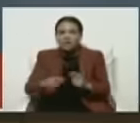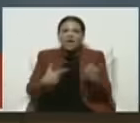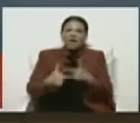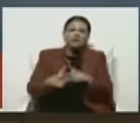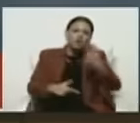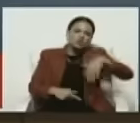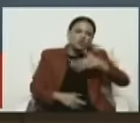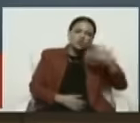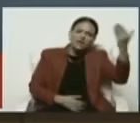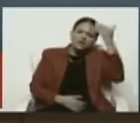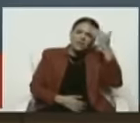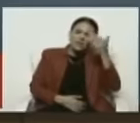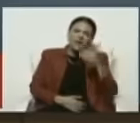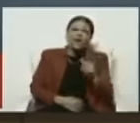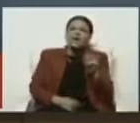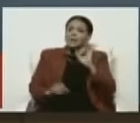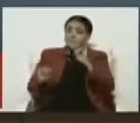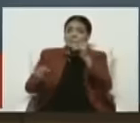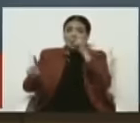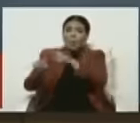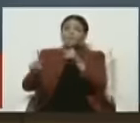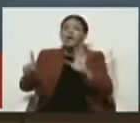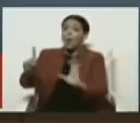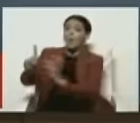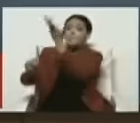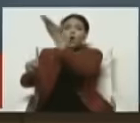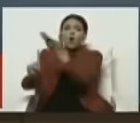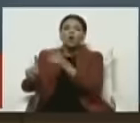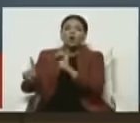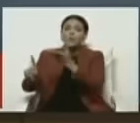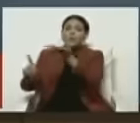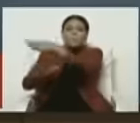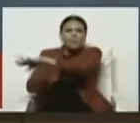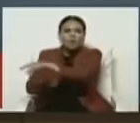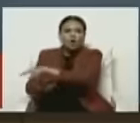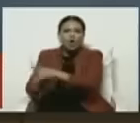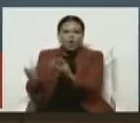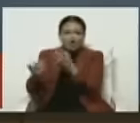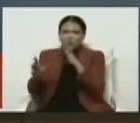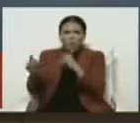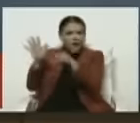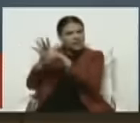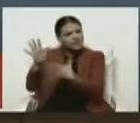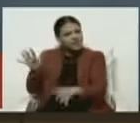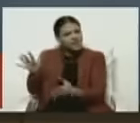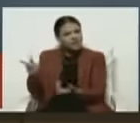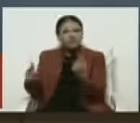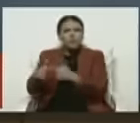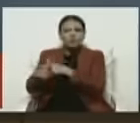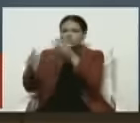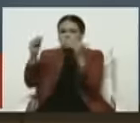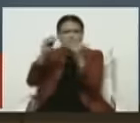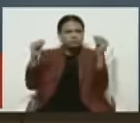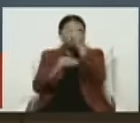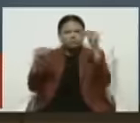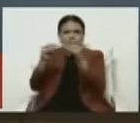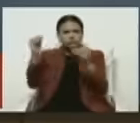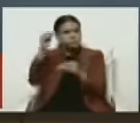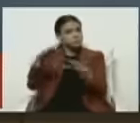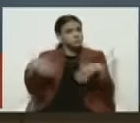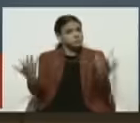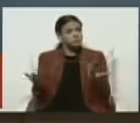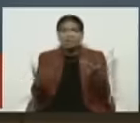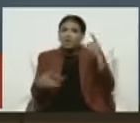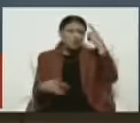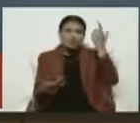quemado vivo? Entonces esperamos que estas cosas positivas, como ha ocurrido hoy, de la